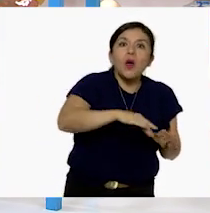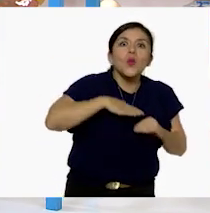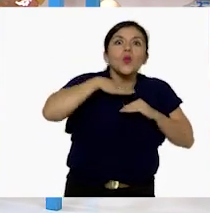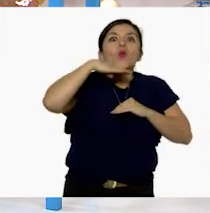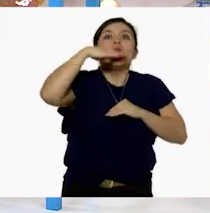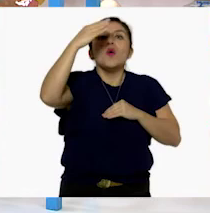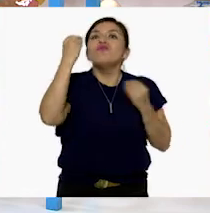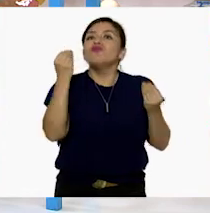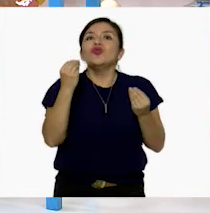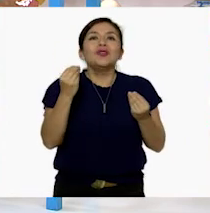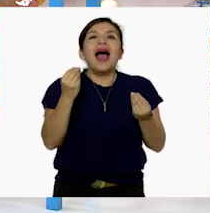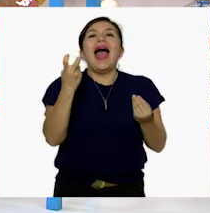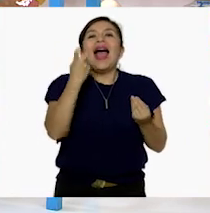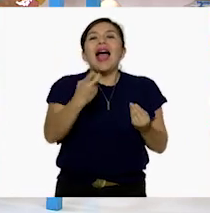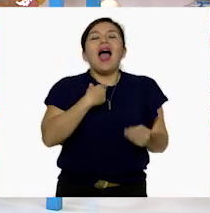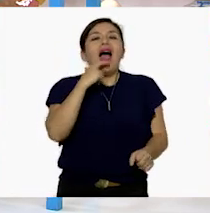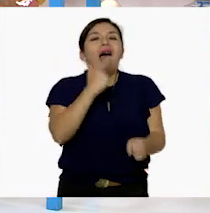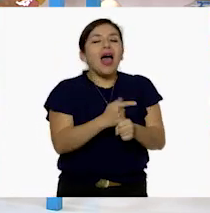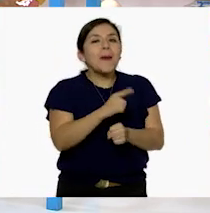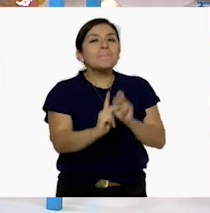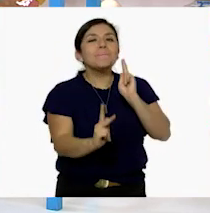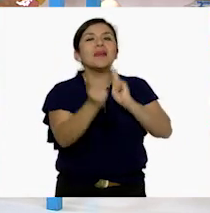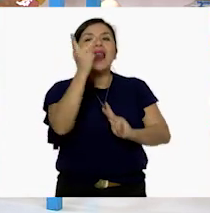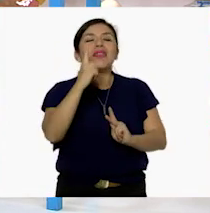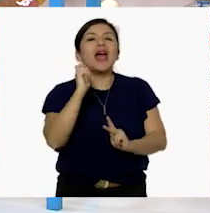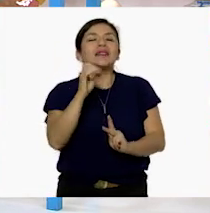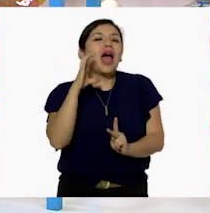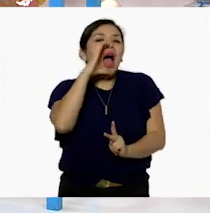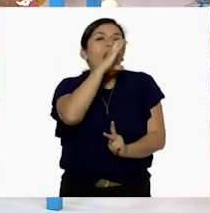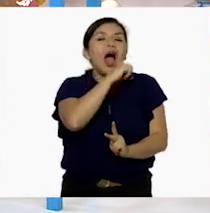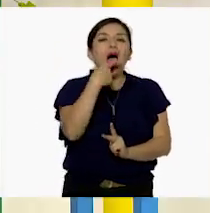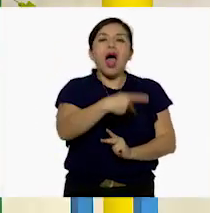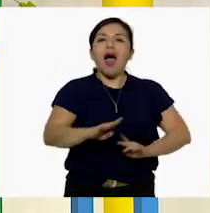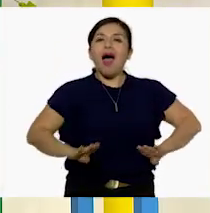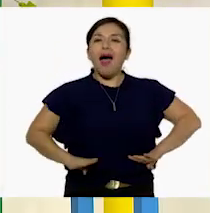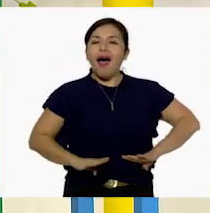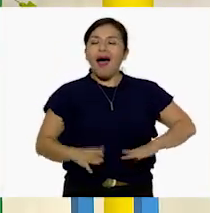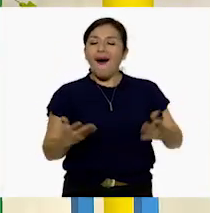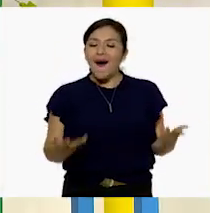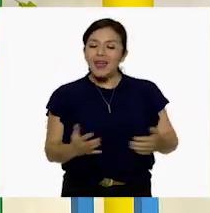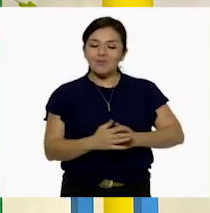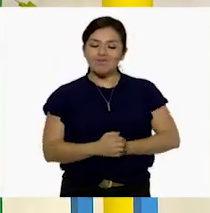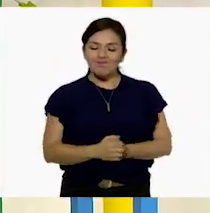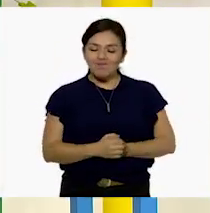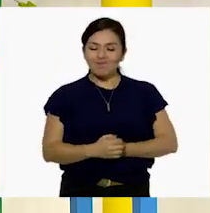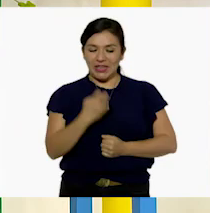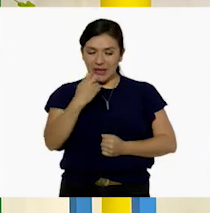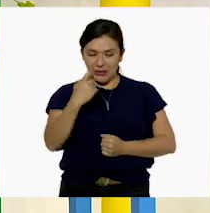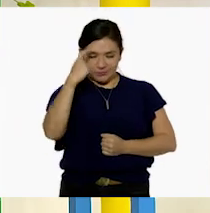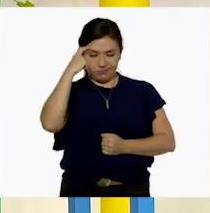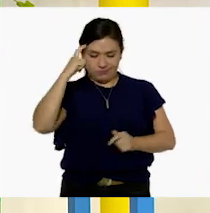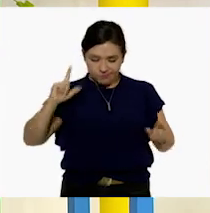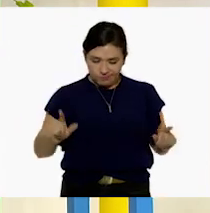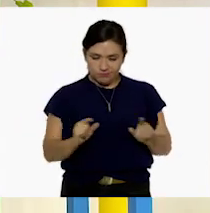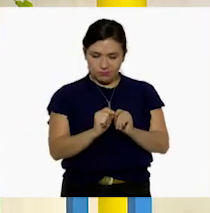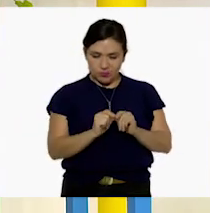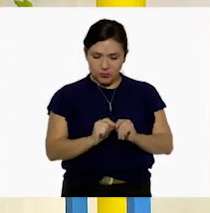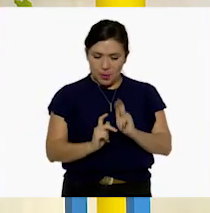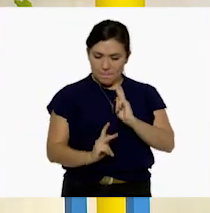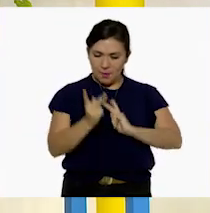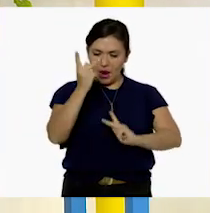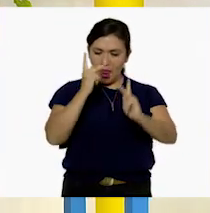ahogando. No había considerado que era una planta de clima cálido. Entonces, resumiendo, ¿cómo se cuida una